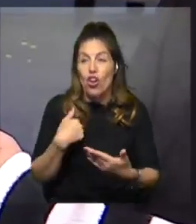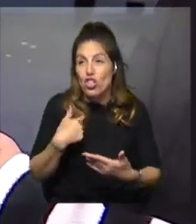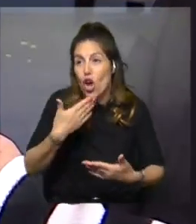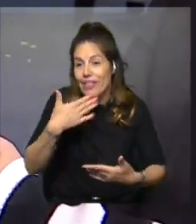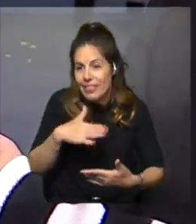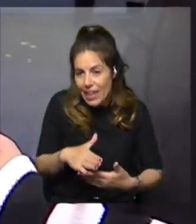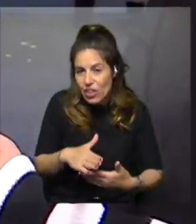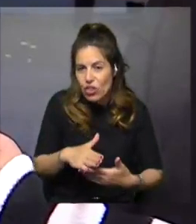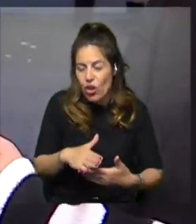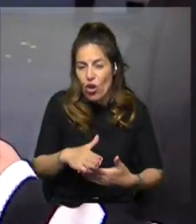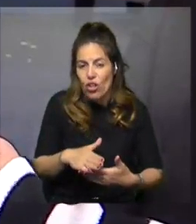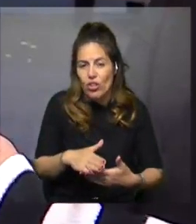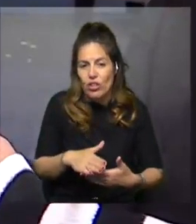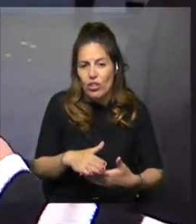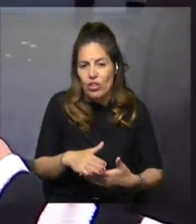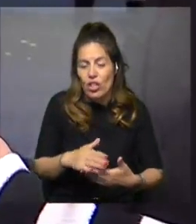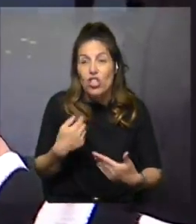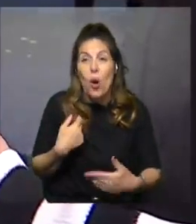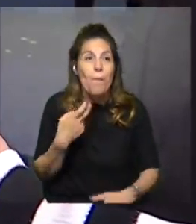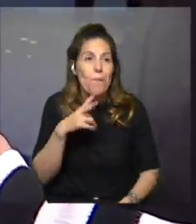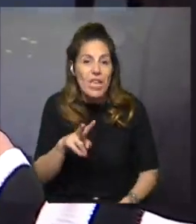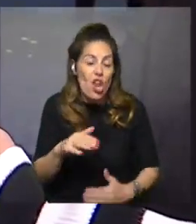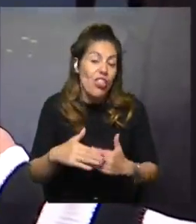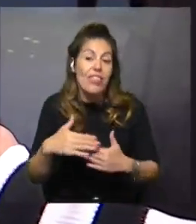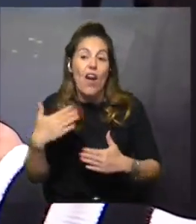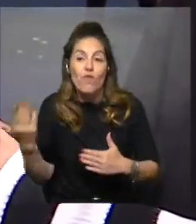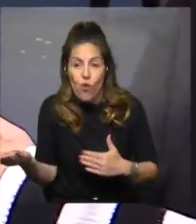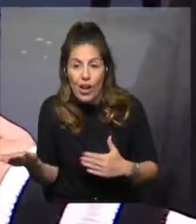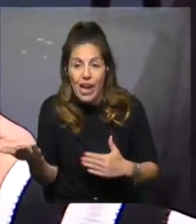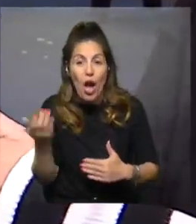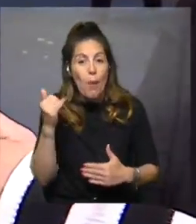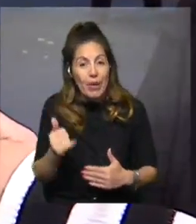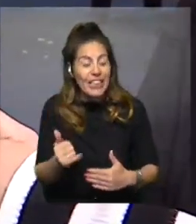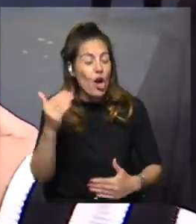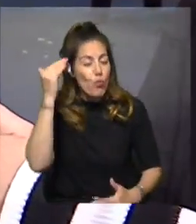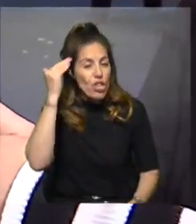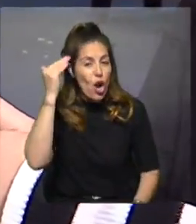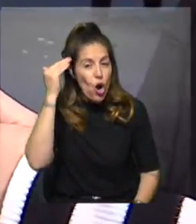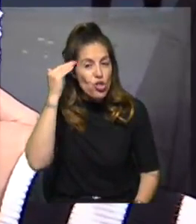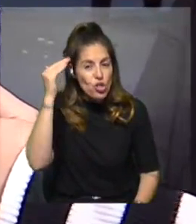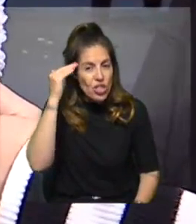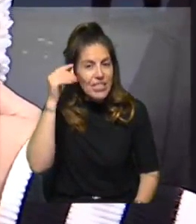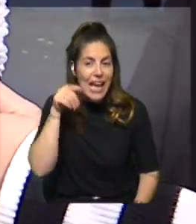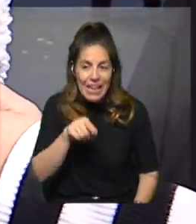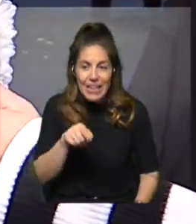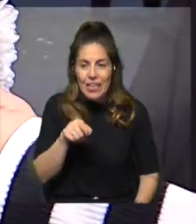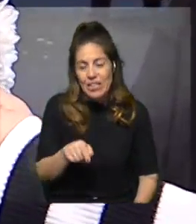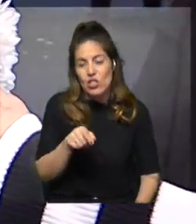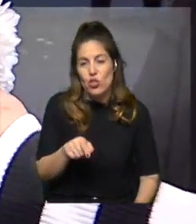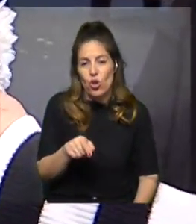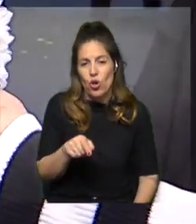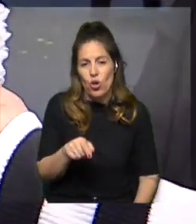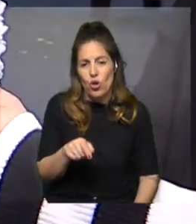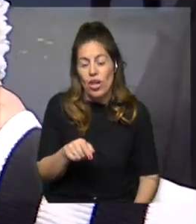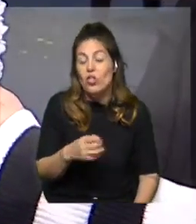que tengo de una persona que miro desde afuera, pero que tengo mucha conciencia que eso es